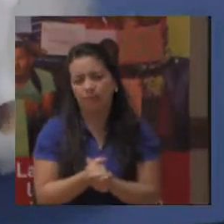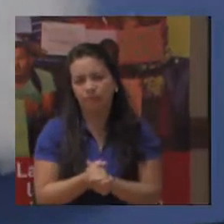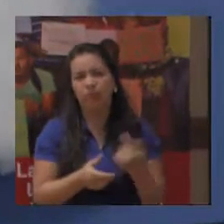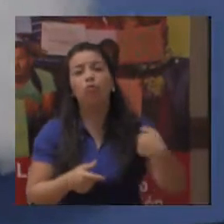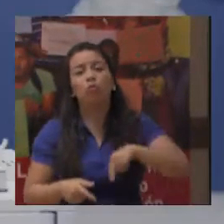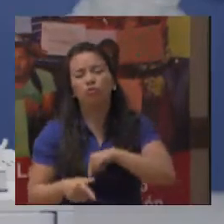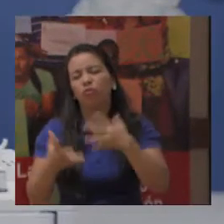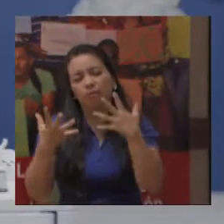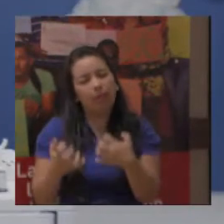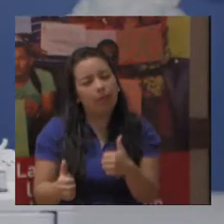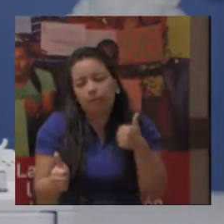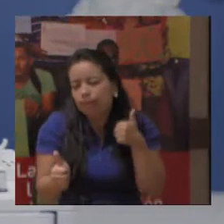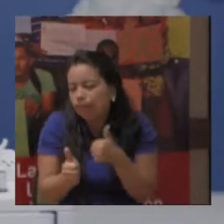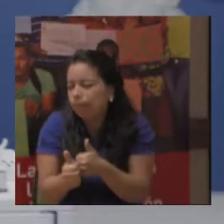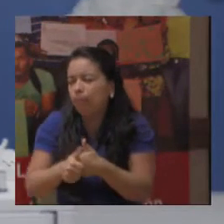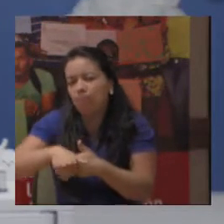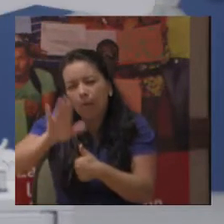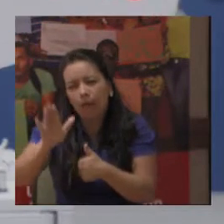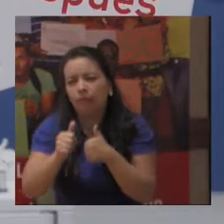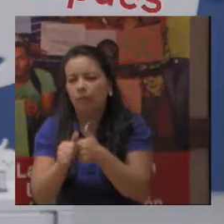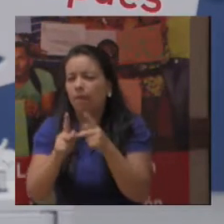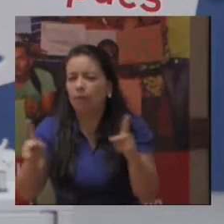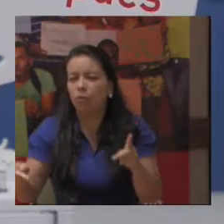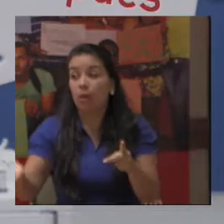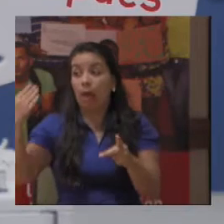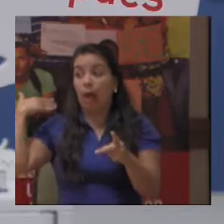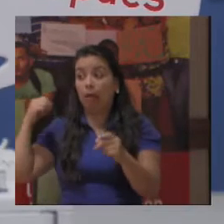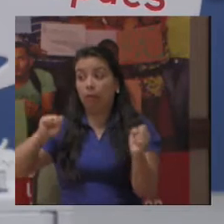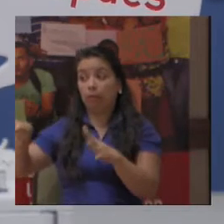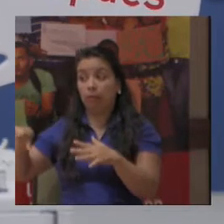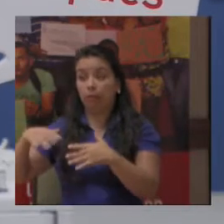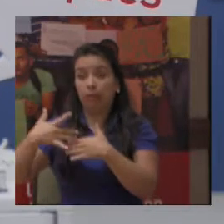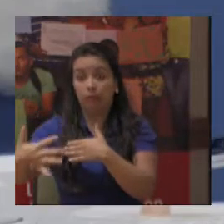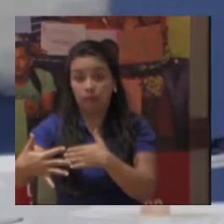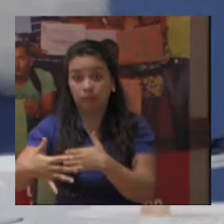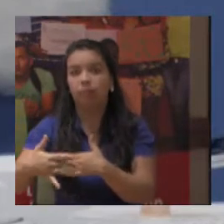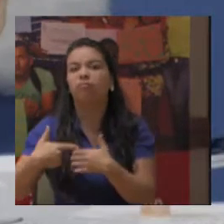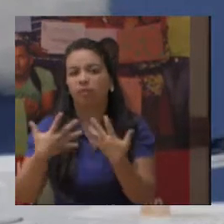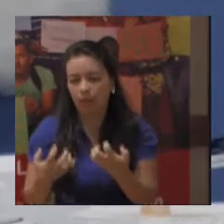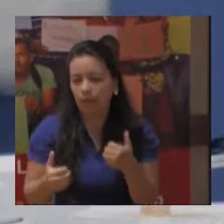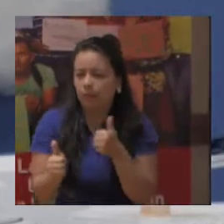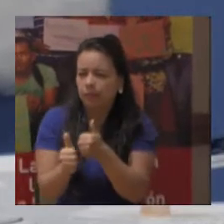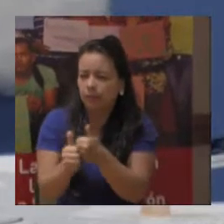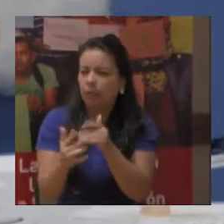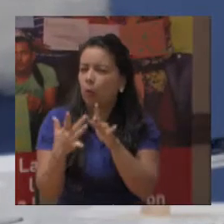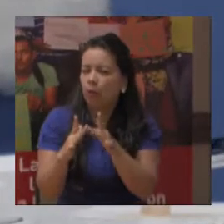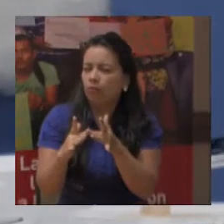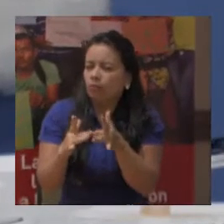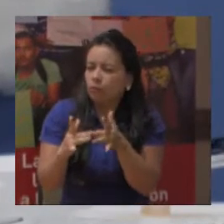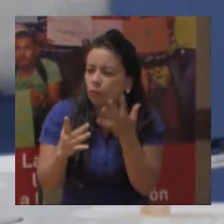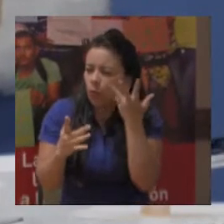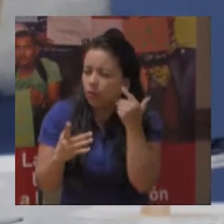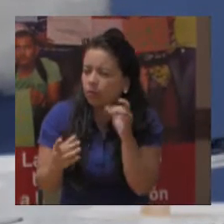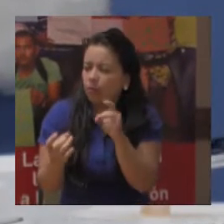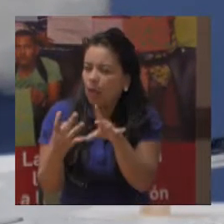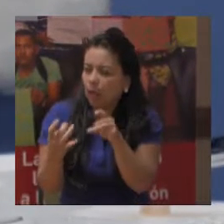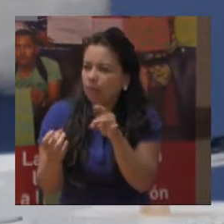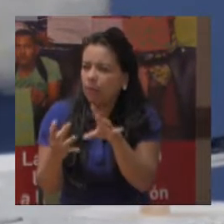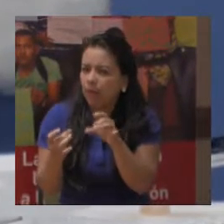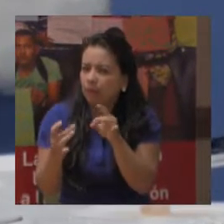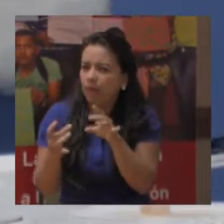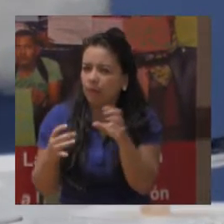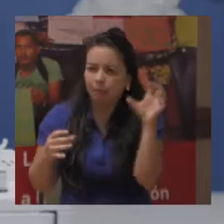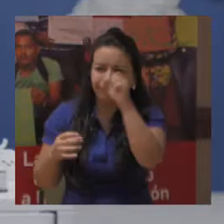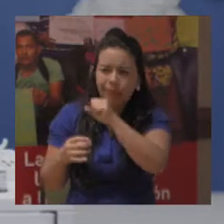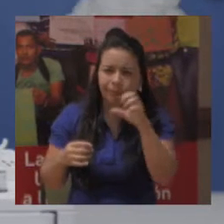sea importante en la vida de las personas, antes y después del proceso de reintegración. Estar en contacto con aquellos que terminan su proceso permite